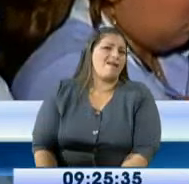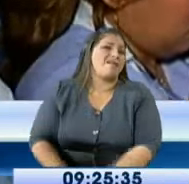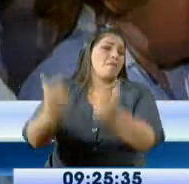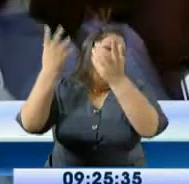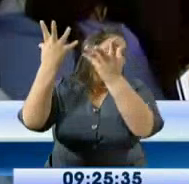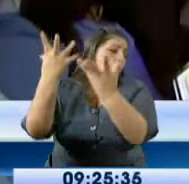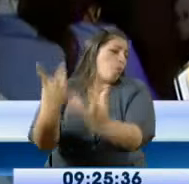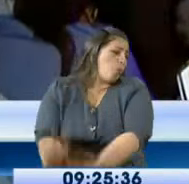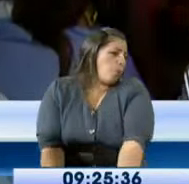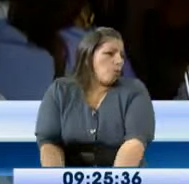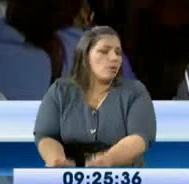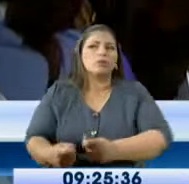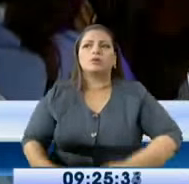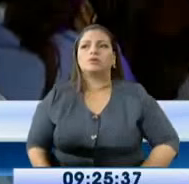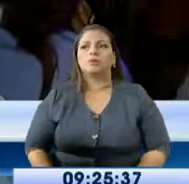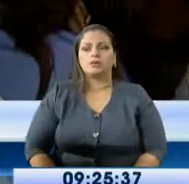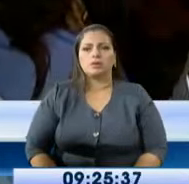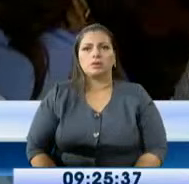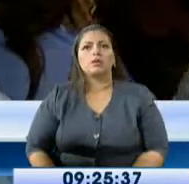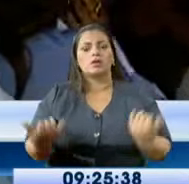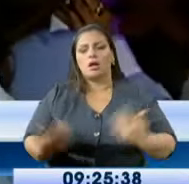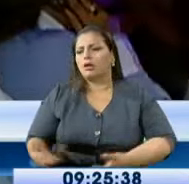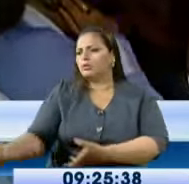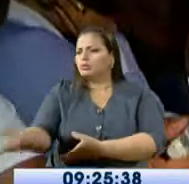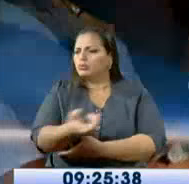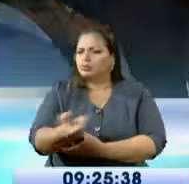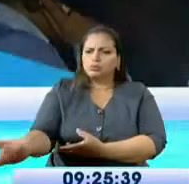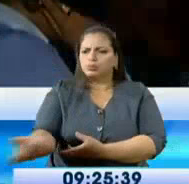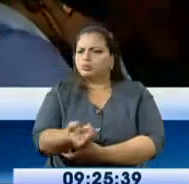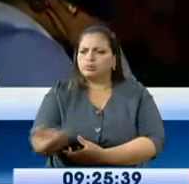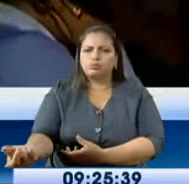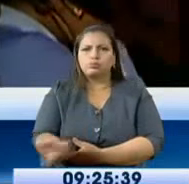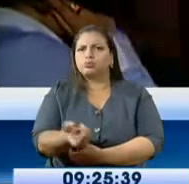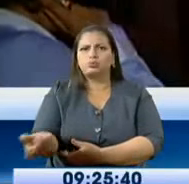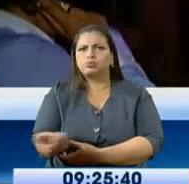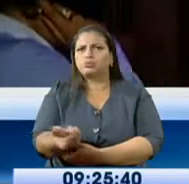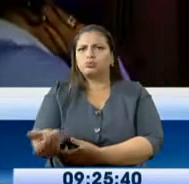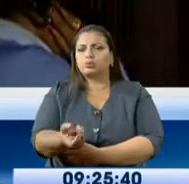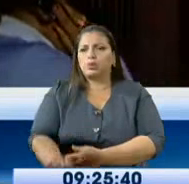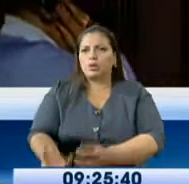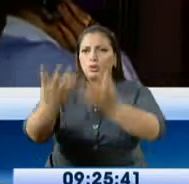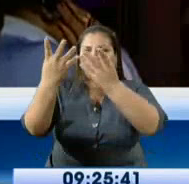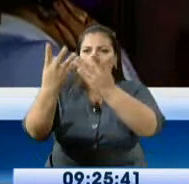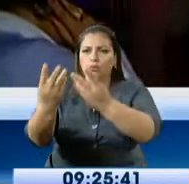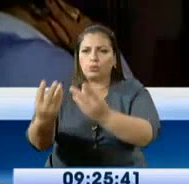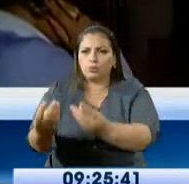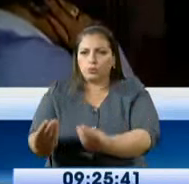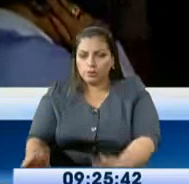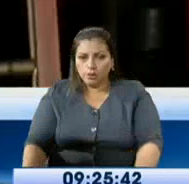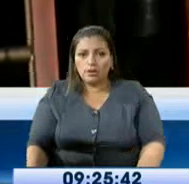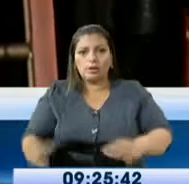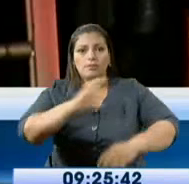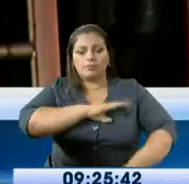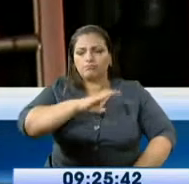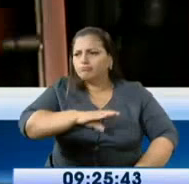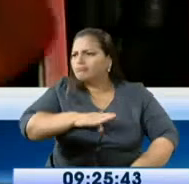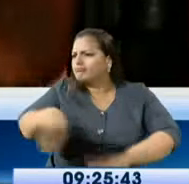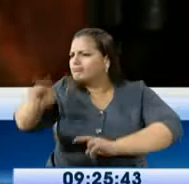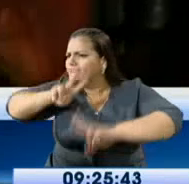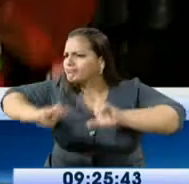sitio. Tenemos que esperar a terminar las operaciones del incendio para poder entrar con la policía, poder determinar qué pudo haber sucedido. Agentes